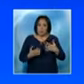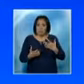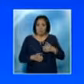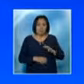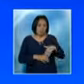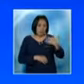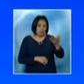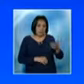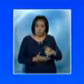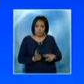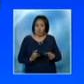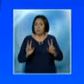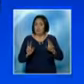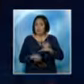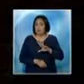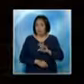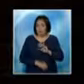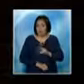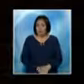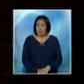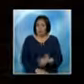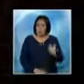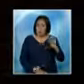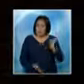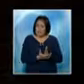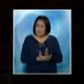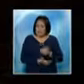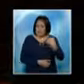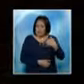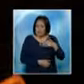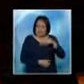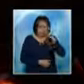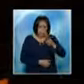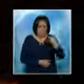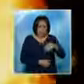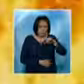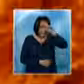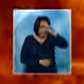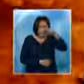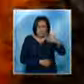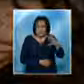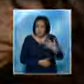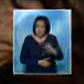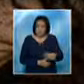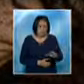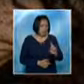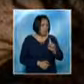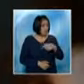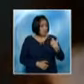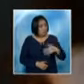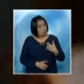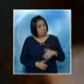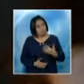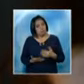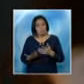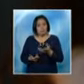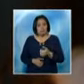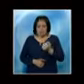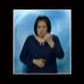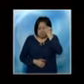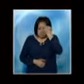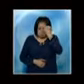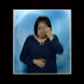después de Se robó mi vida. El castigo de Dios caerá sobre Egipto. Egipto va a comenzar a pagar por la necedad